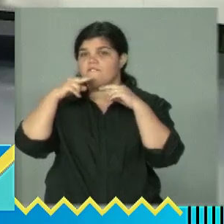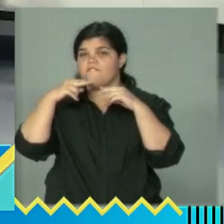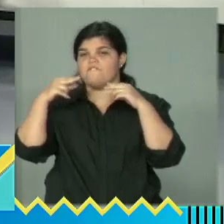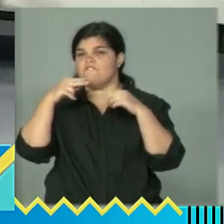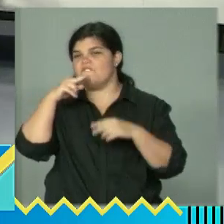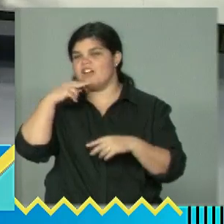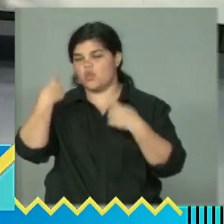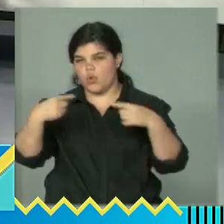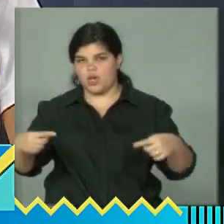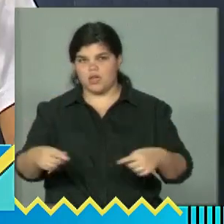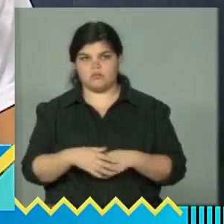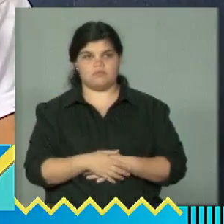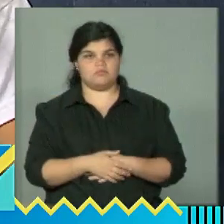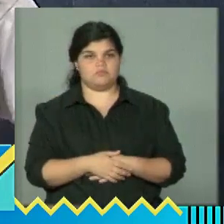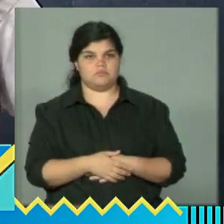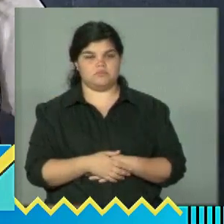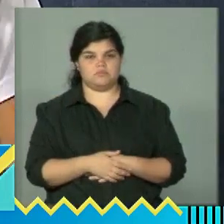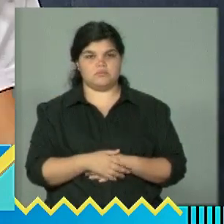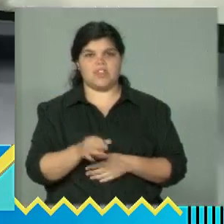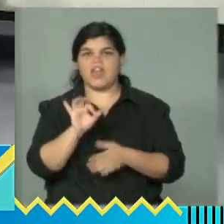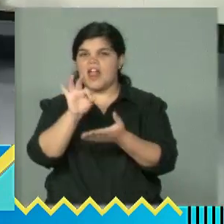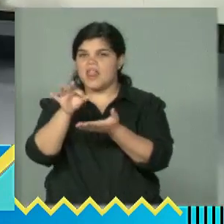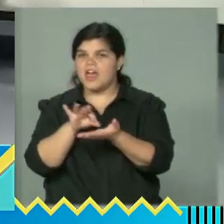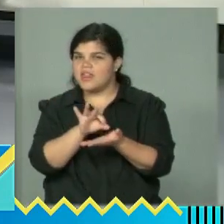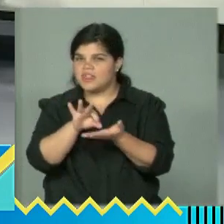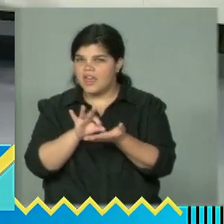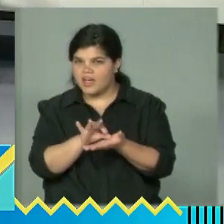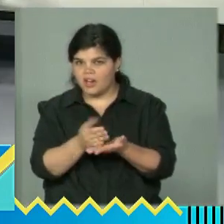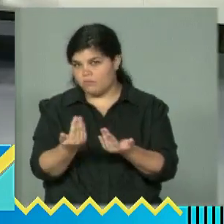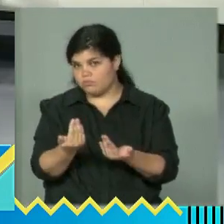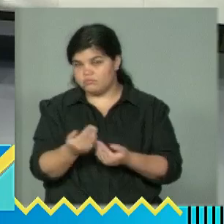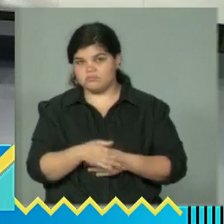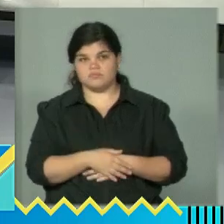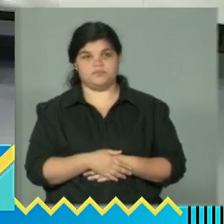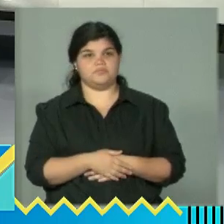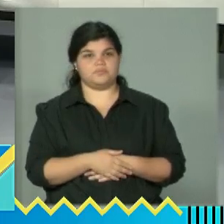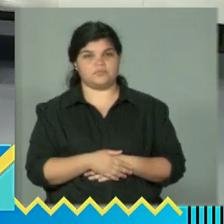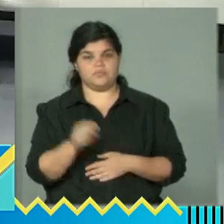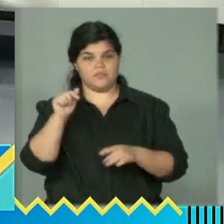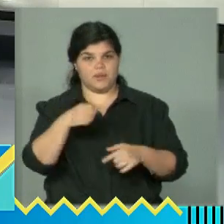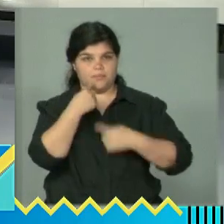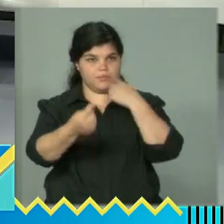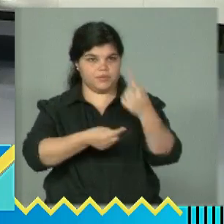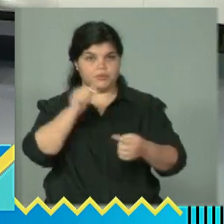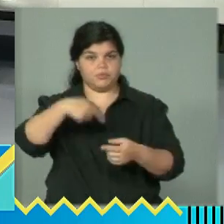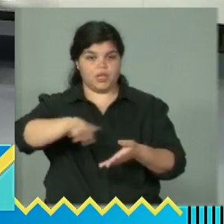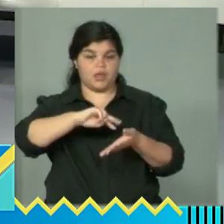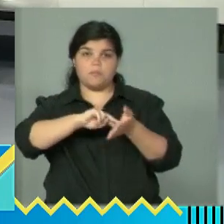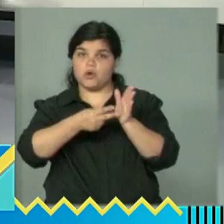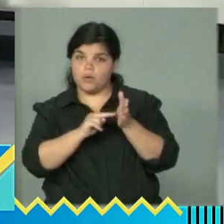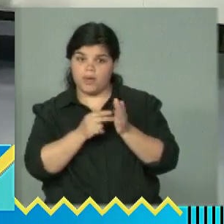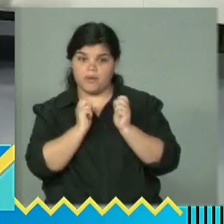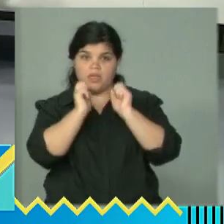está. De legumbres, claro. De lentejas, hamburguesa de lentejas. Chicos, ¿a ustedes les dan esta problemática que tiene que